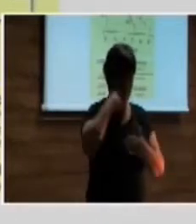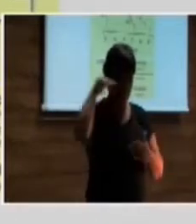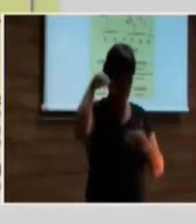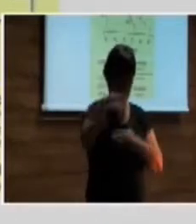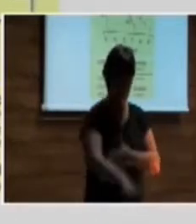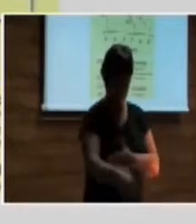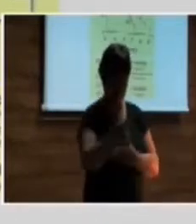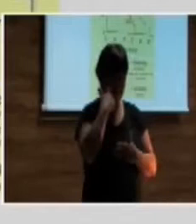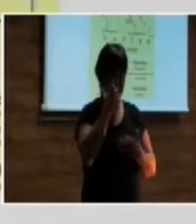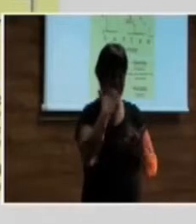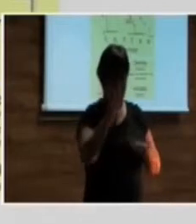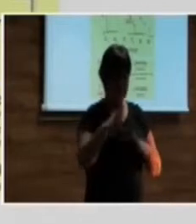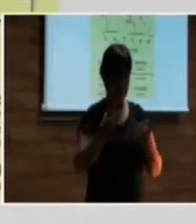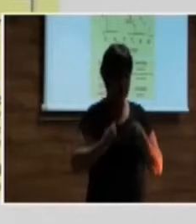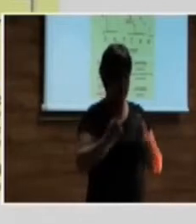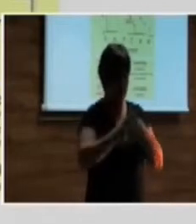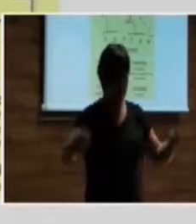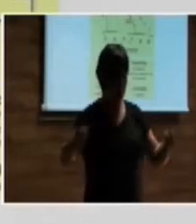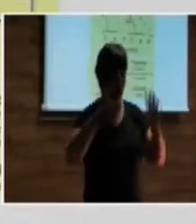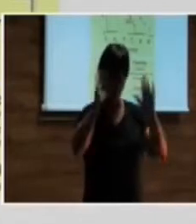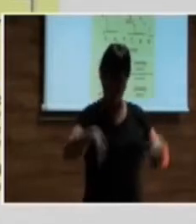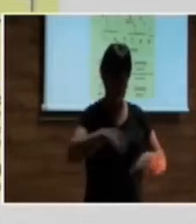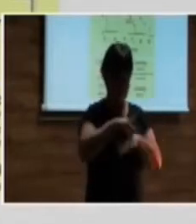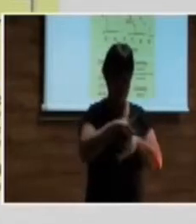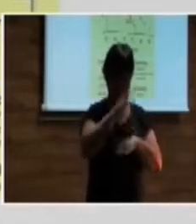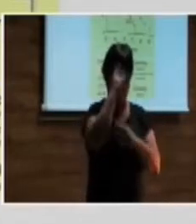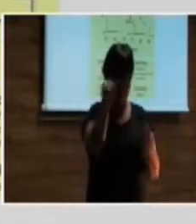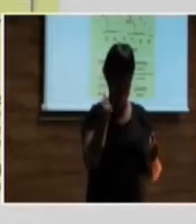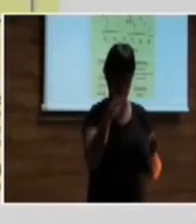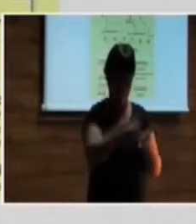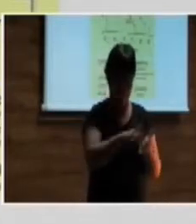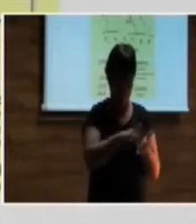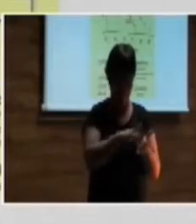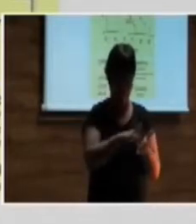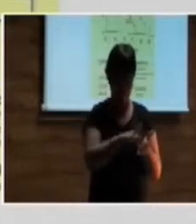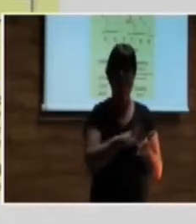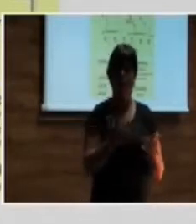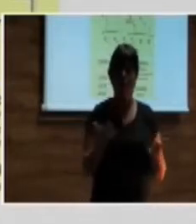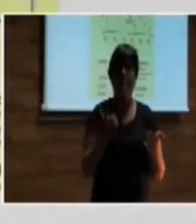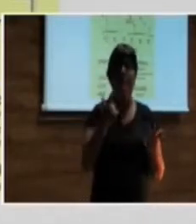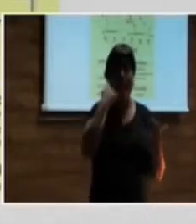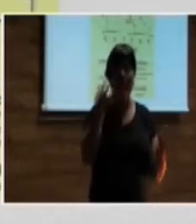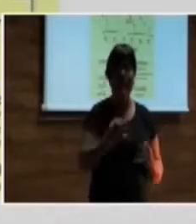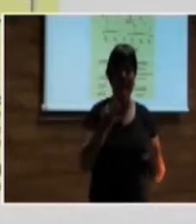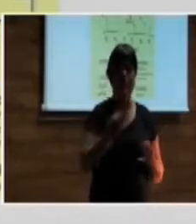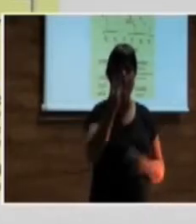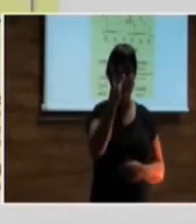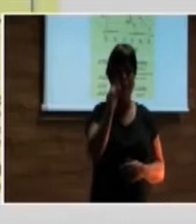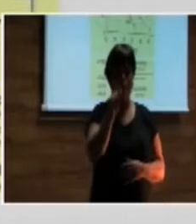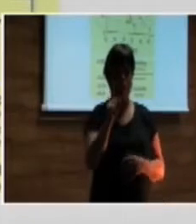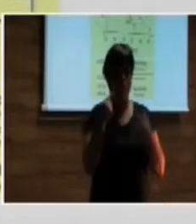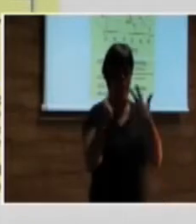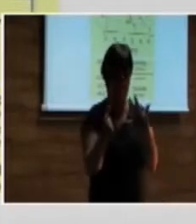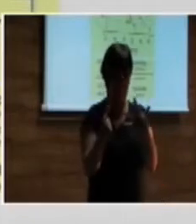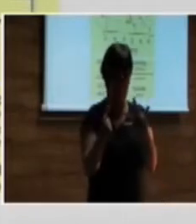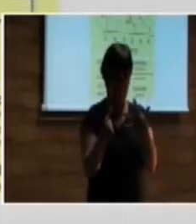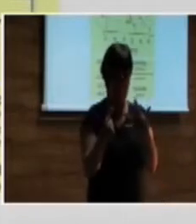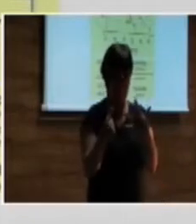dejamos vivir, van a caer Alzheimer. El riesgo aumentado de esta población es 3.6, es decir, que